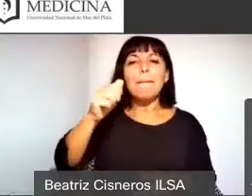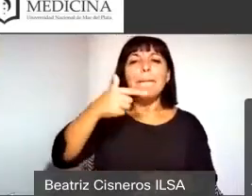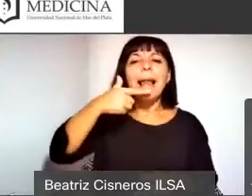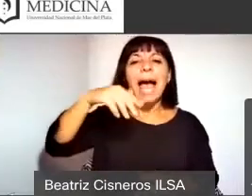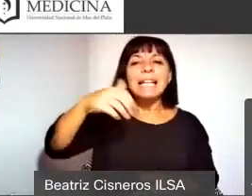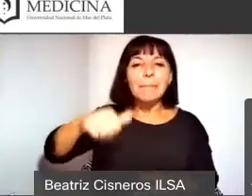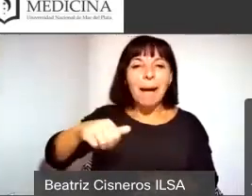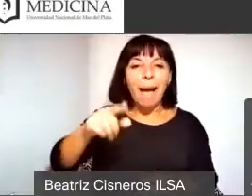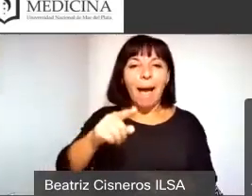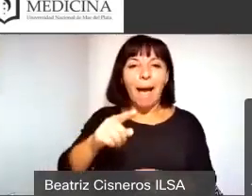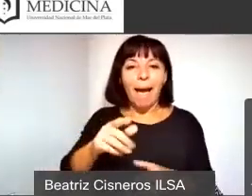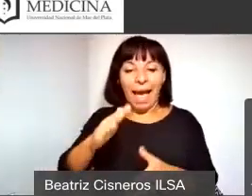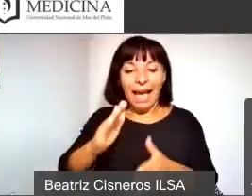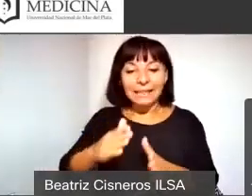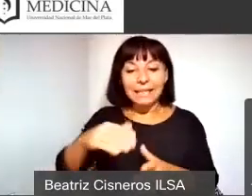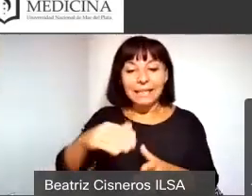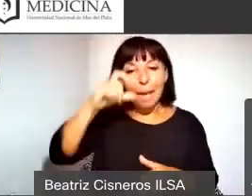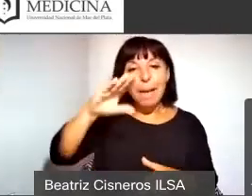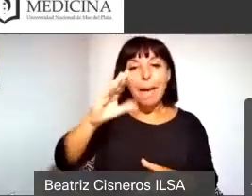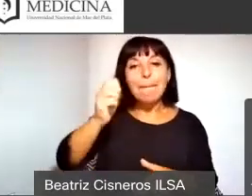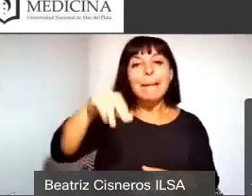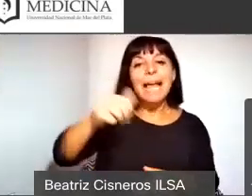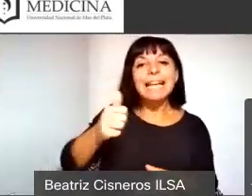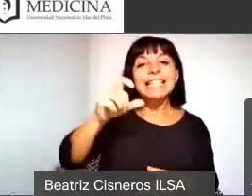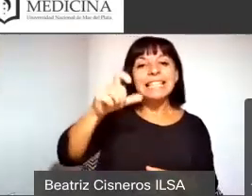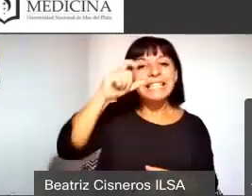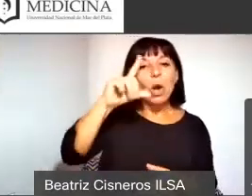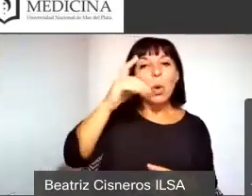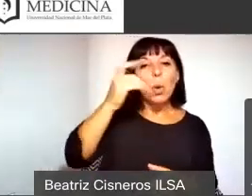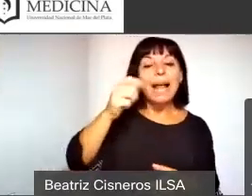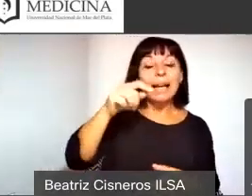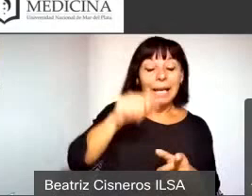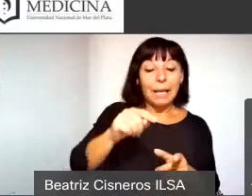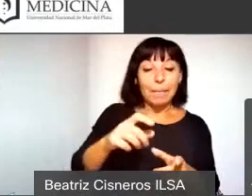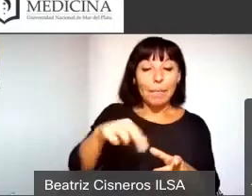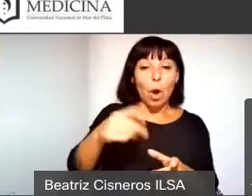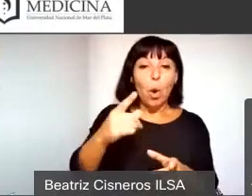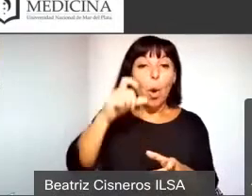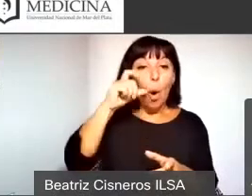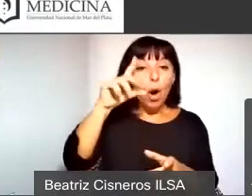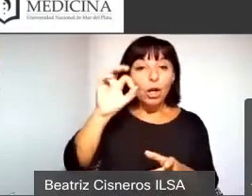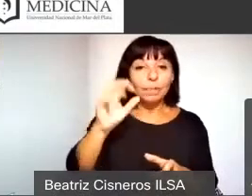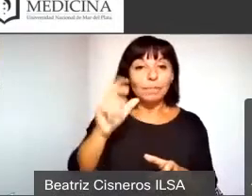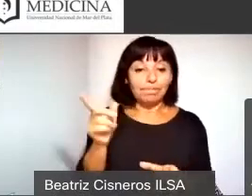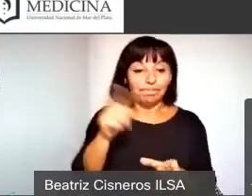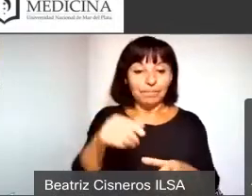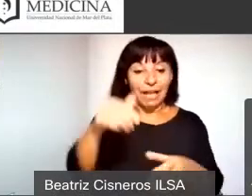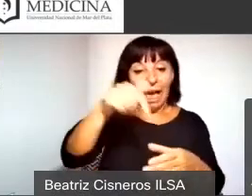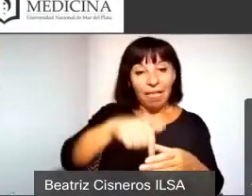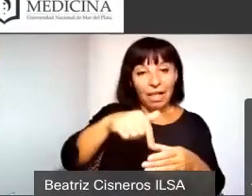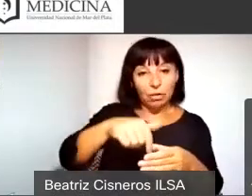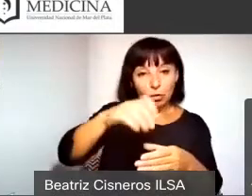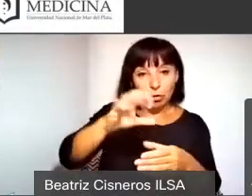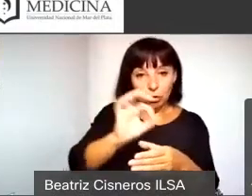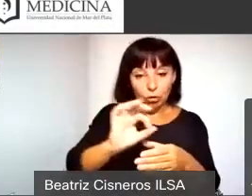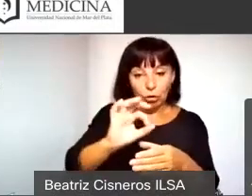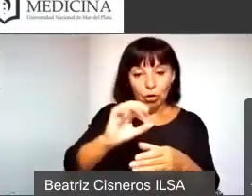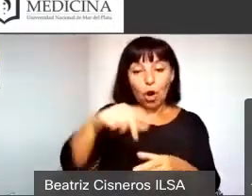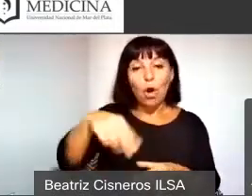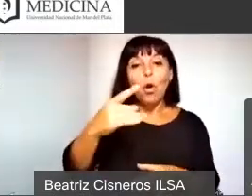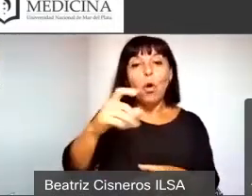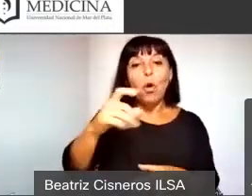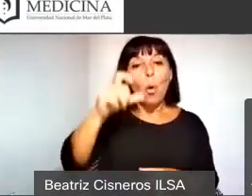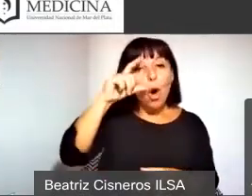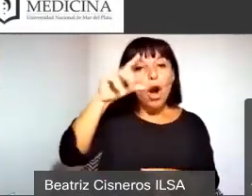membrana celular y la membrana nuclear, y el compartimento nuclear por dentro de la membrana nuclear, ¿sí?